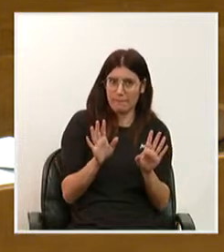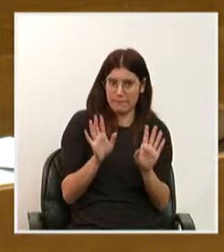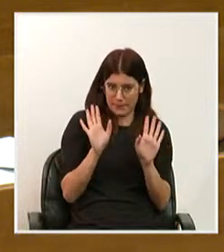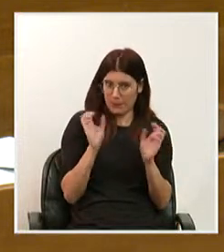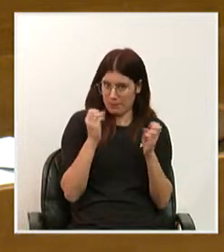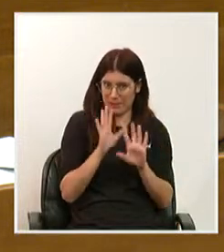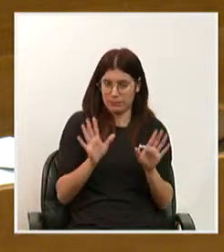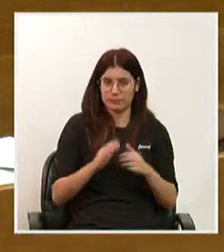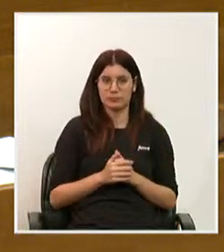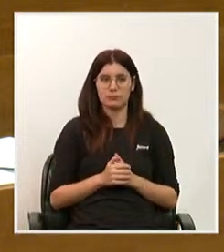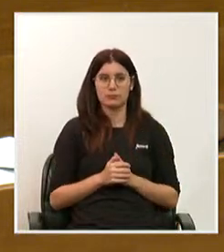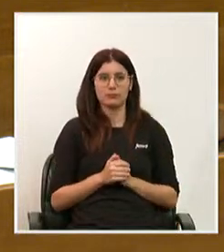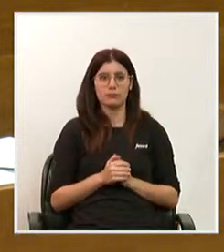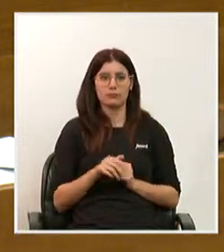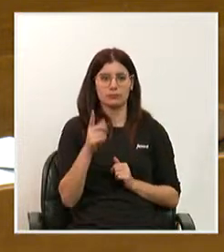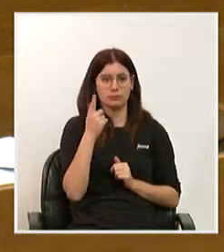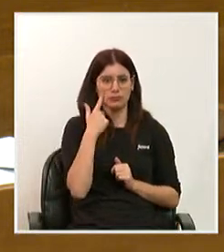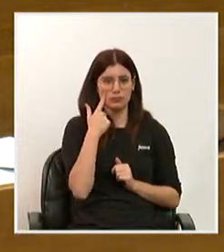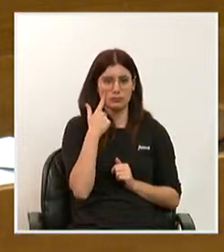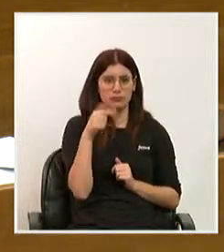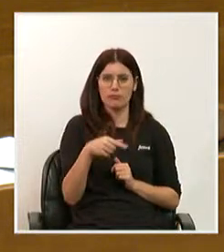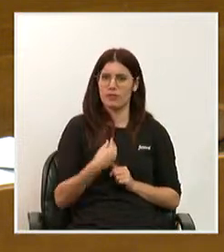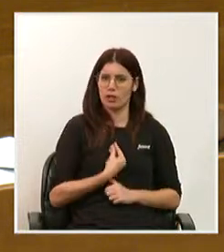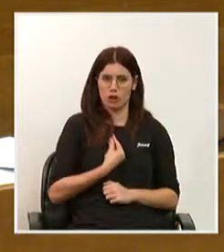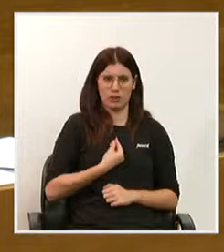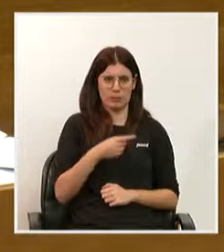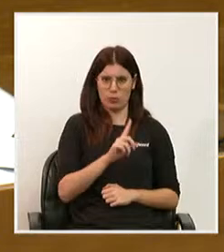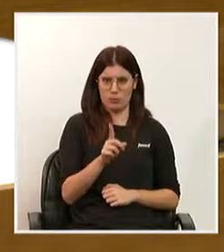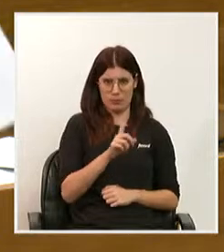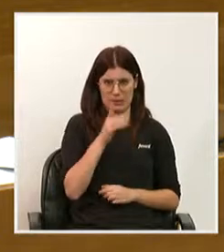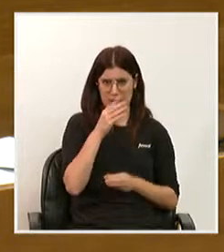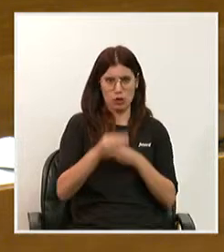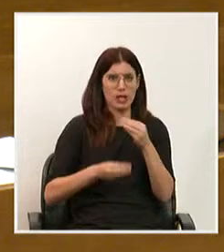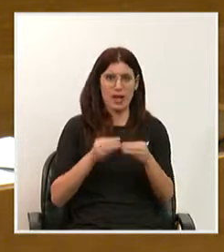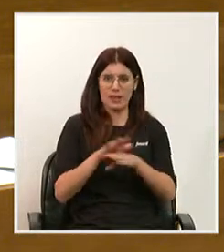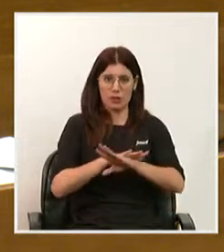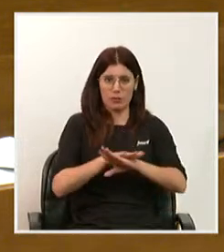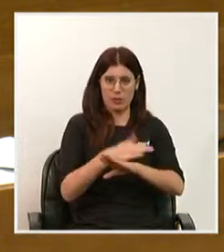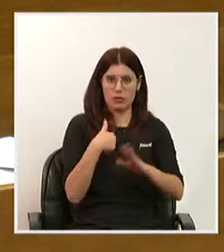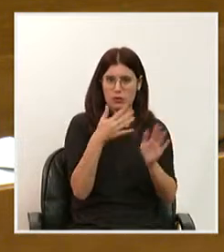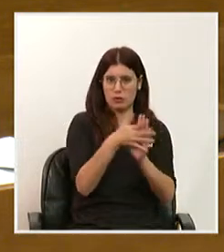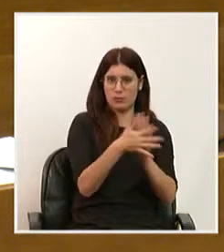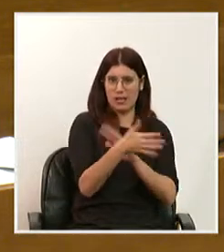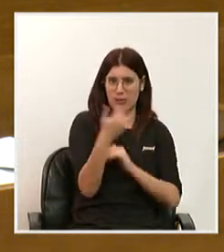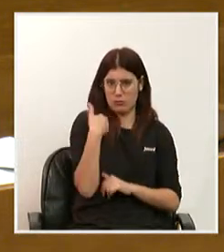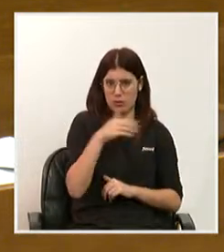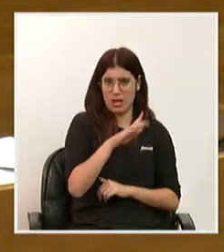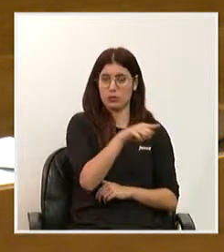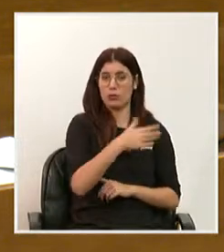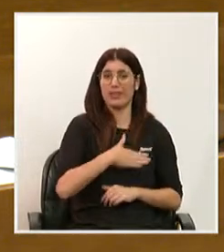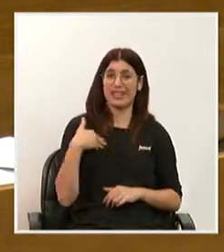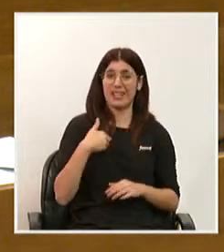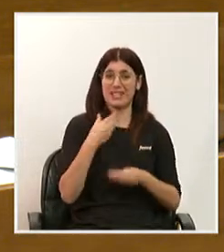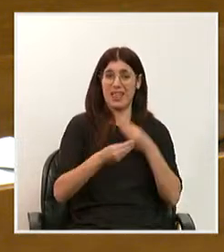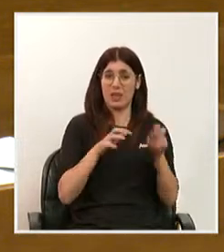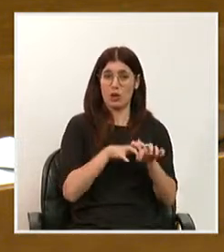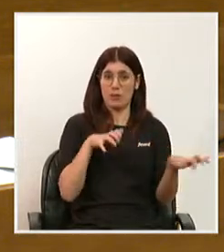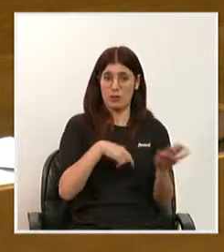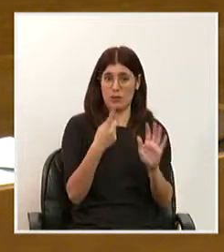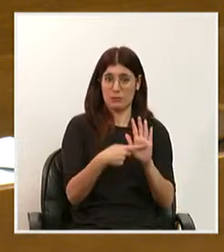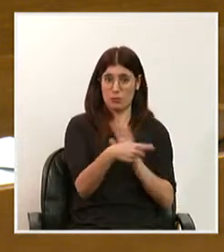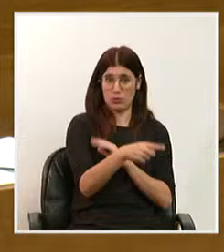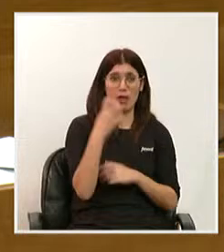la miren No se preocupe del que p haer no p hacer el gober vo explicar volero mayoría absoluta que tenía el señor